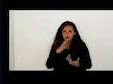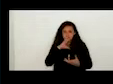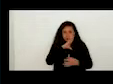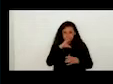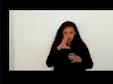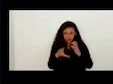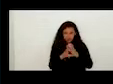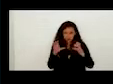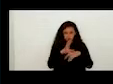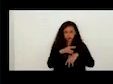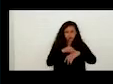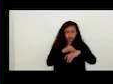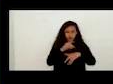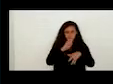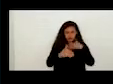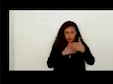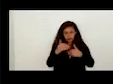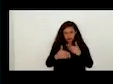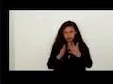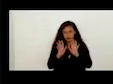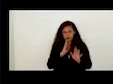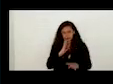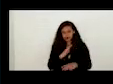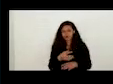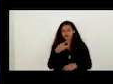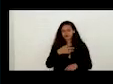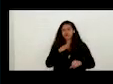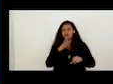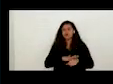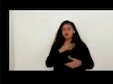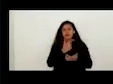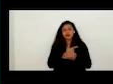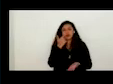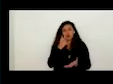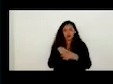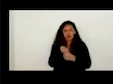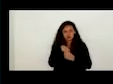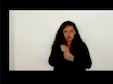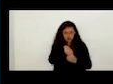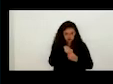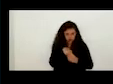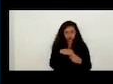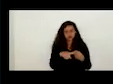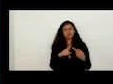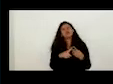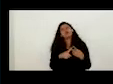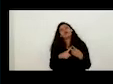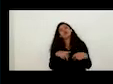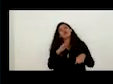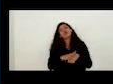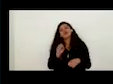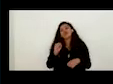procesados, van a tener una mayor cantidad de grasa saturada, van a tener mayor cantidad de sodio